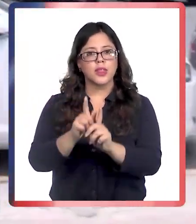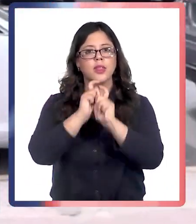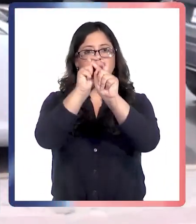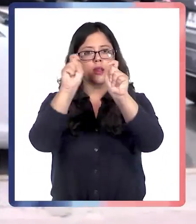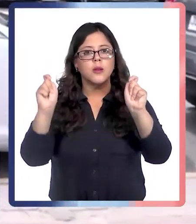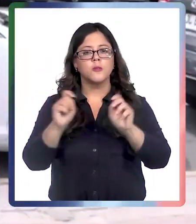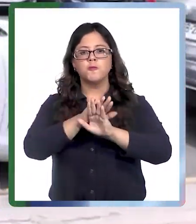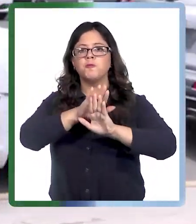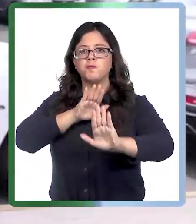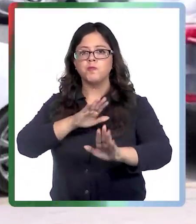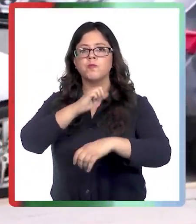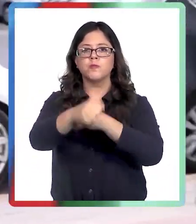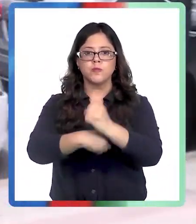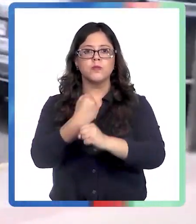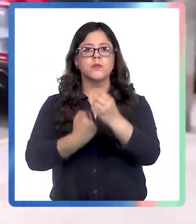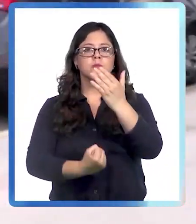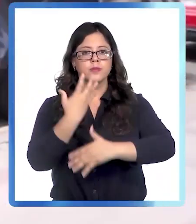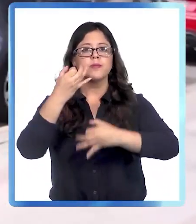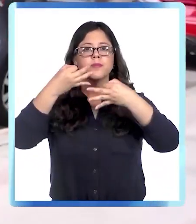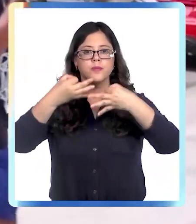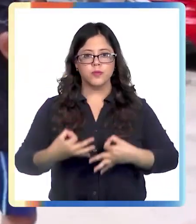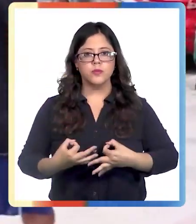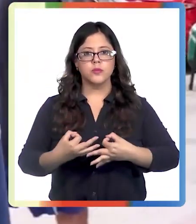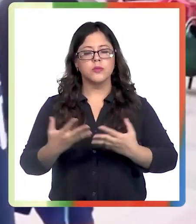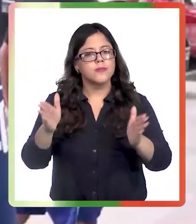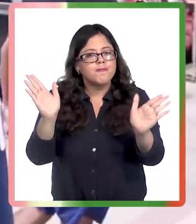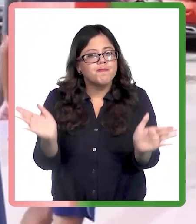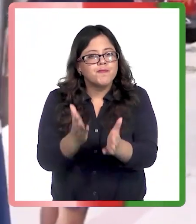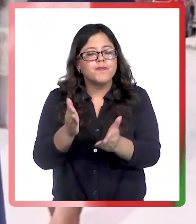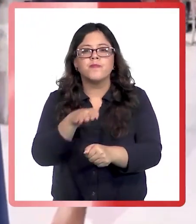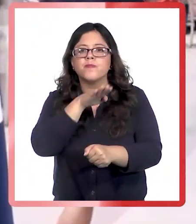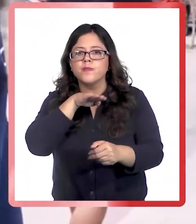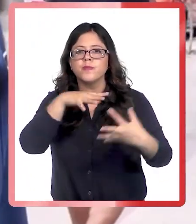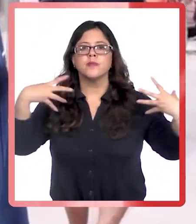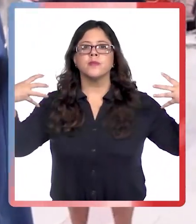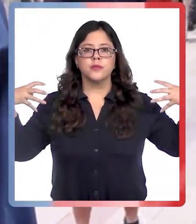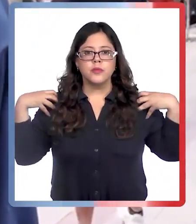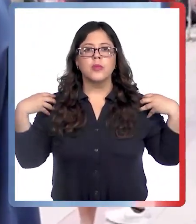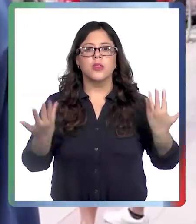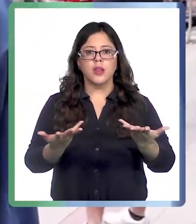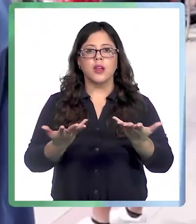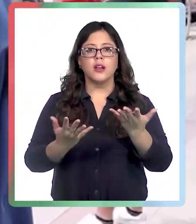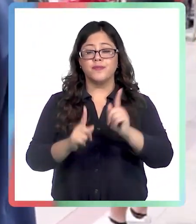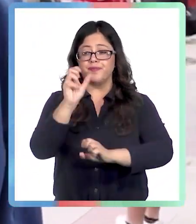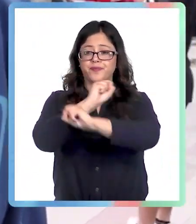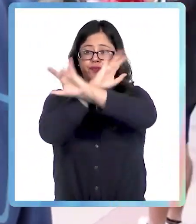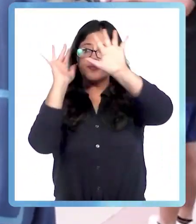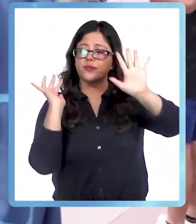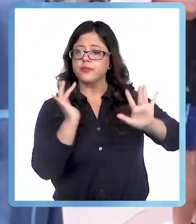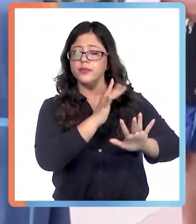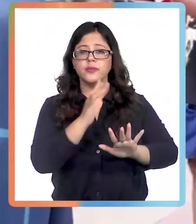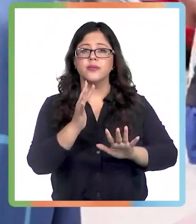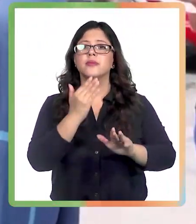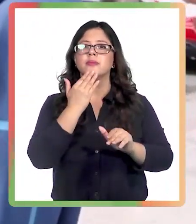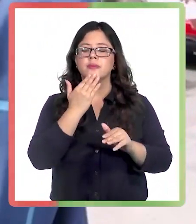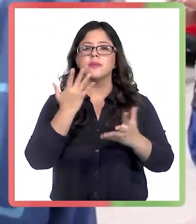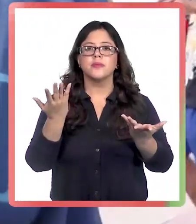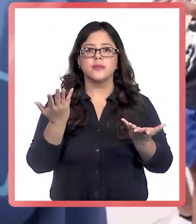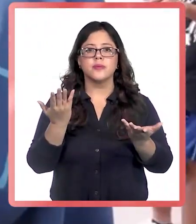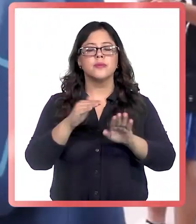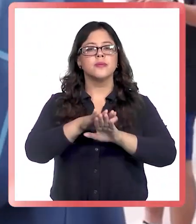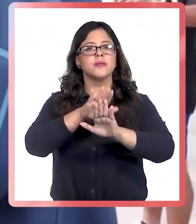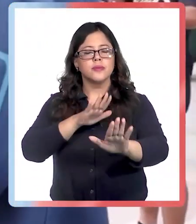campaña preventiva Año Nuevo Seguro, que busca promover el uso responsable de estos artefactos pirotécnicos, así como